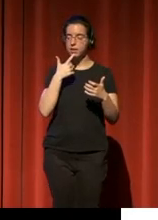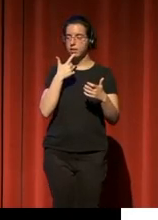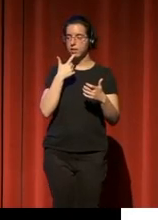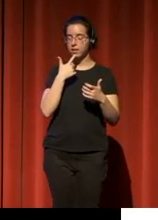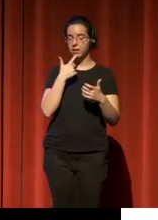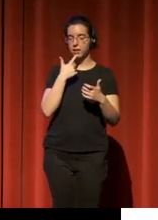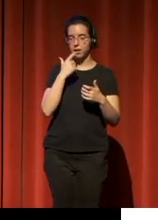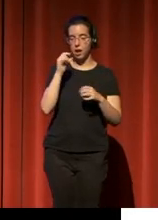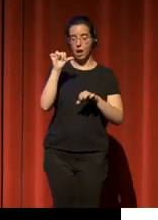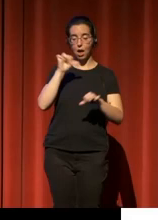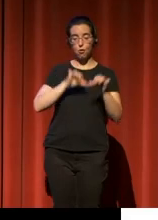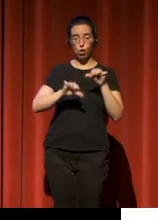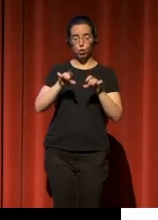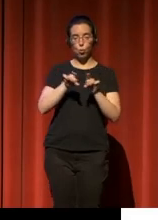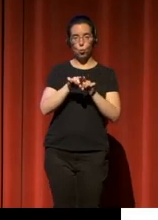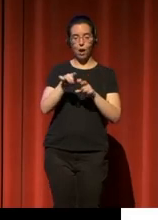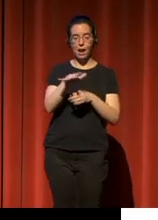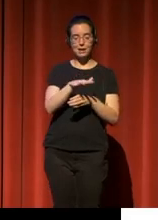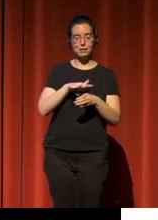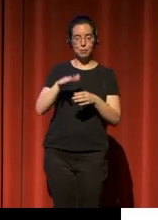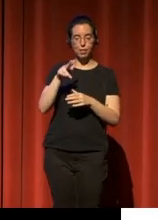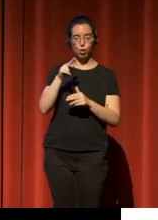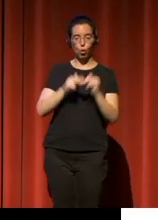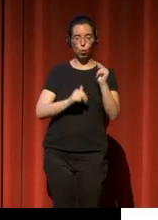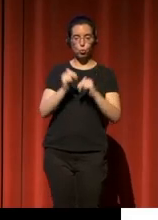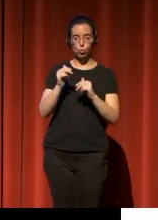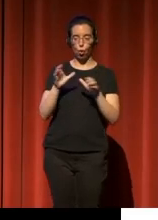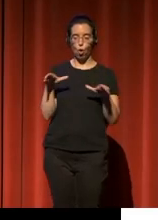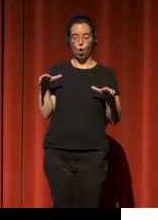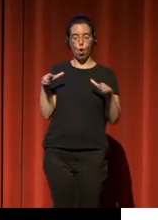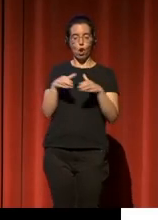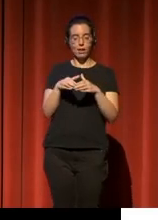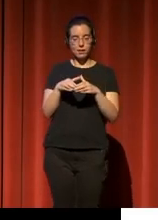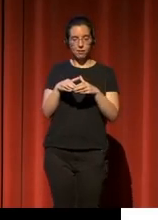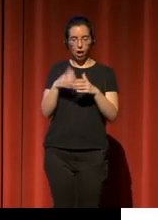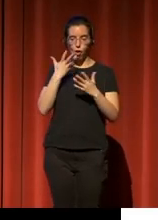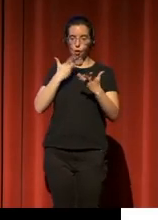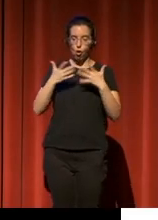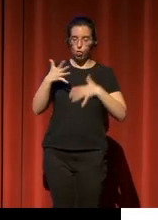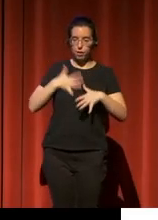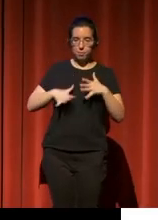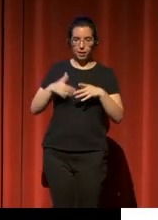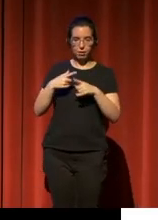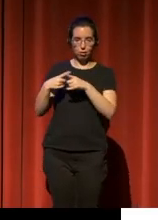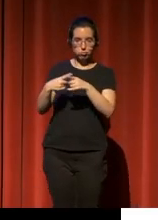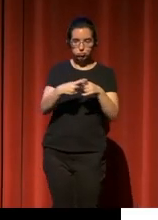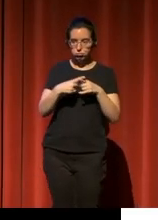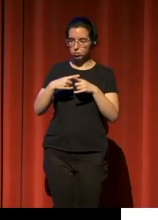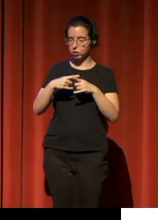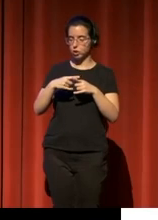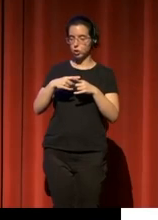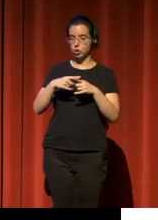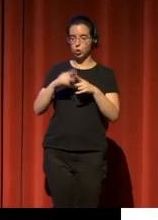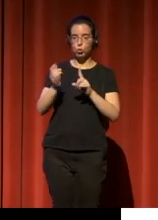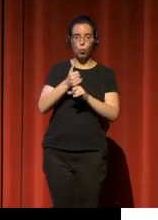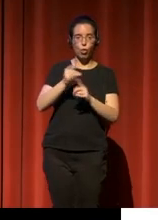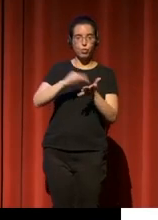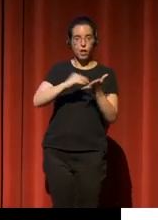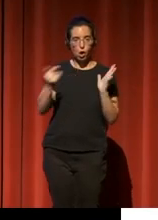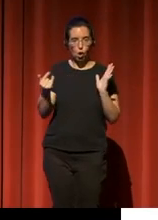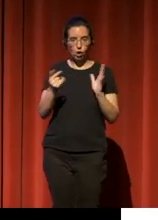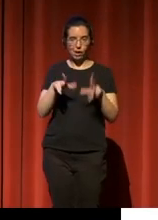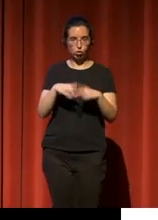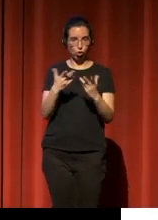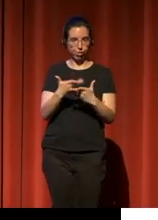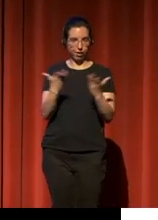como espacios de construcción colectiva de conocimiento y prototipado de soluciones tecnológicas y sociales quizás